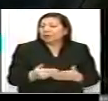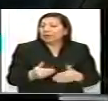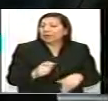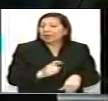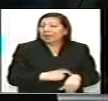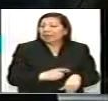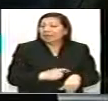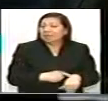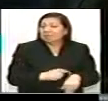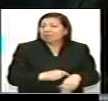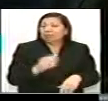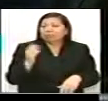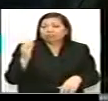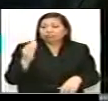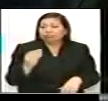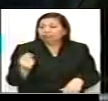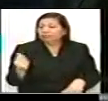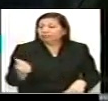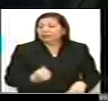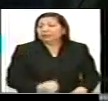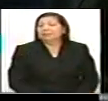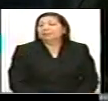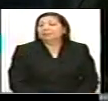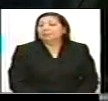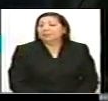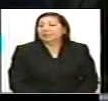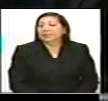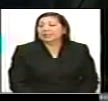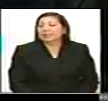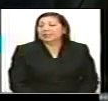tiempo real. Realmente este momento podríamos